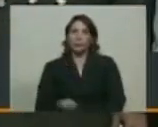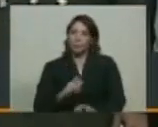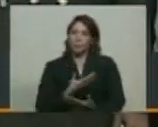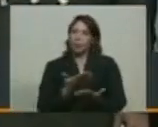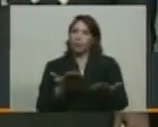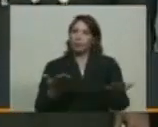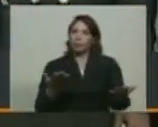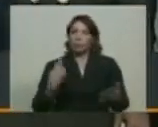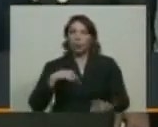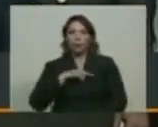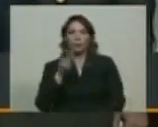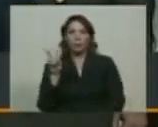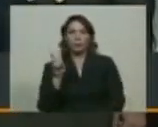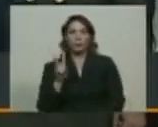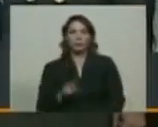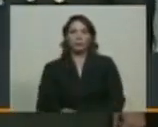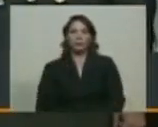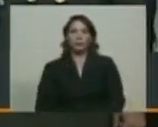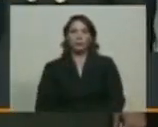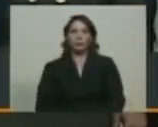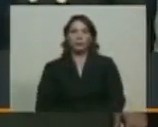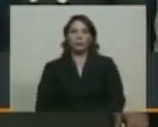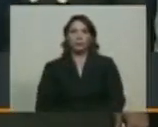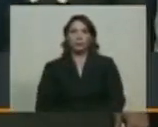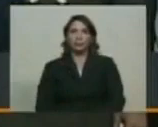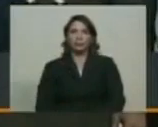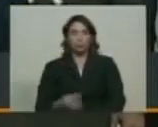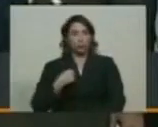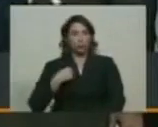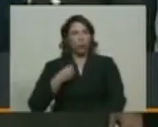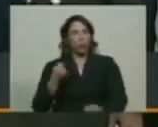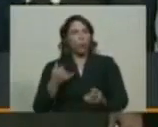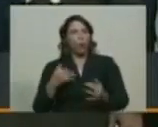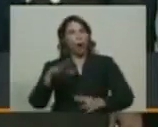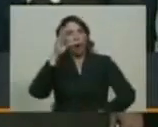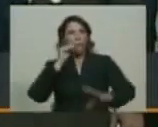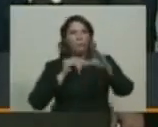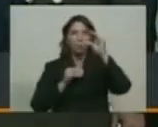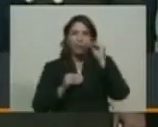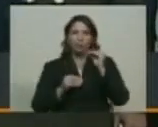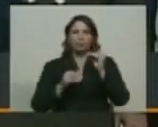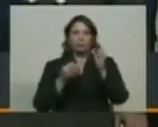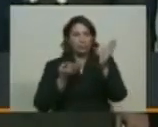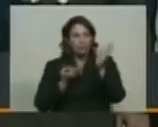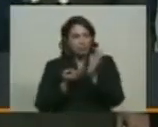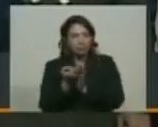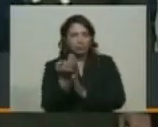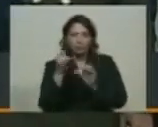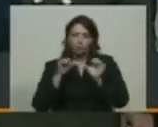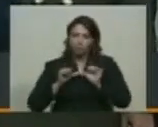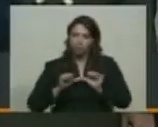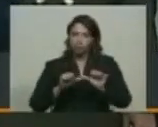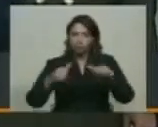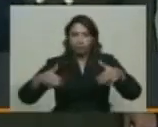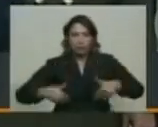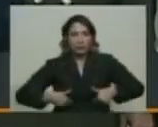Venezuela. ¿Cuánto han aprendido de ustedes en desprendimiento, en dedicación, en